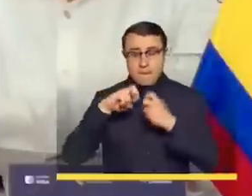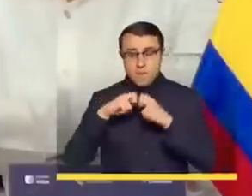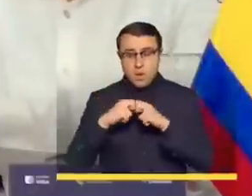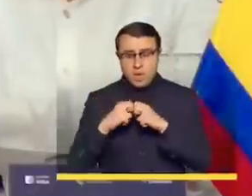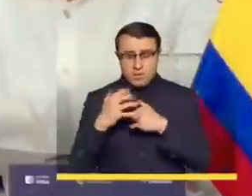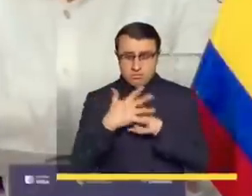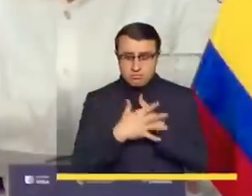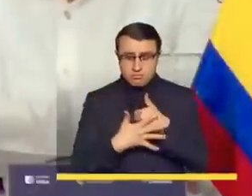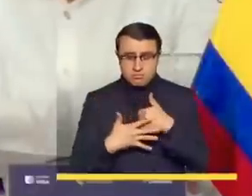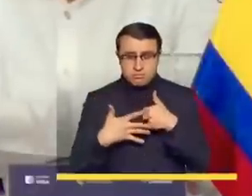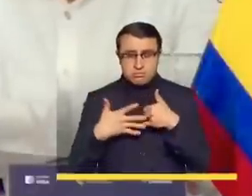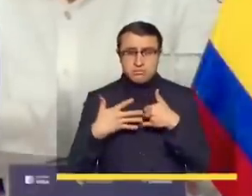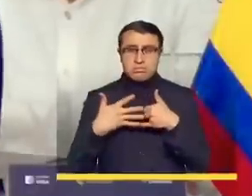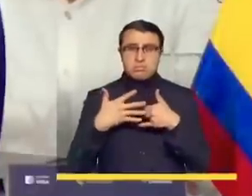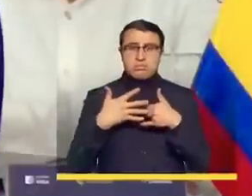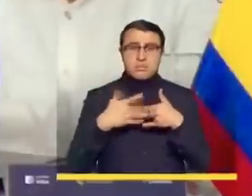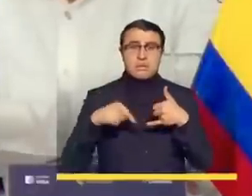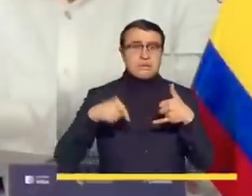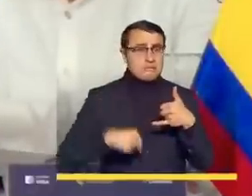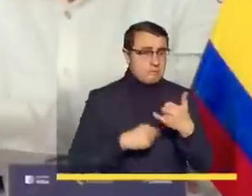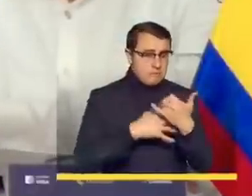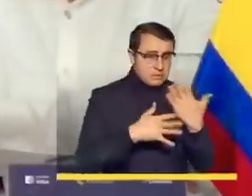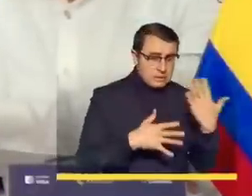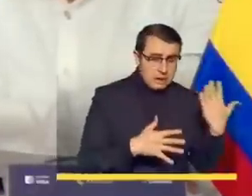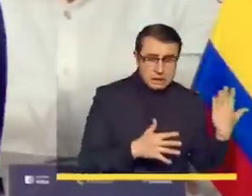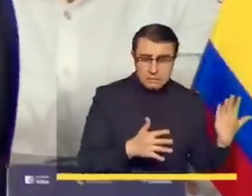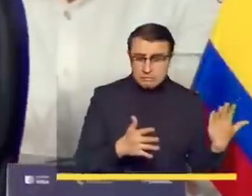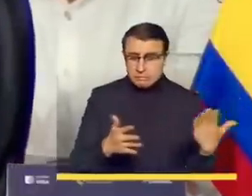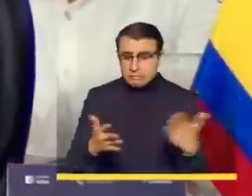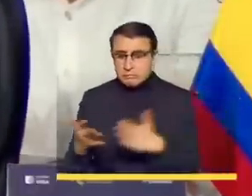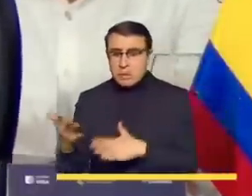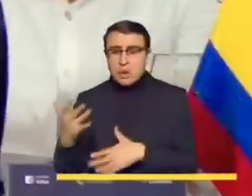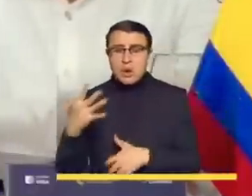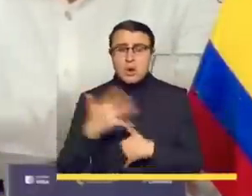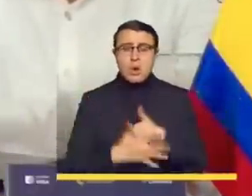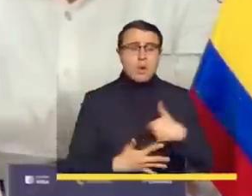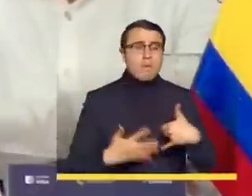encerrados, inundados de nuestra propia sangre, solos.